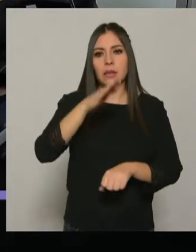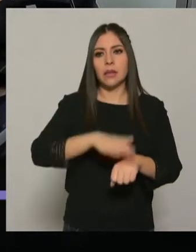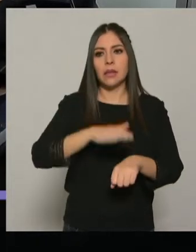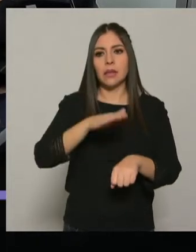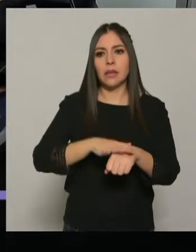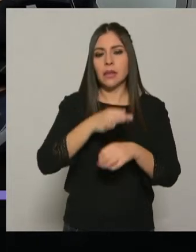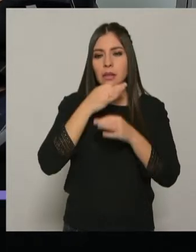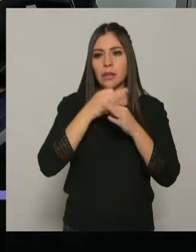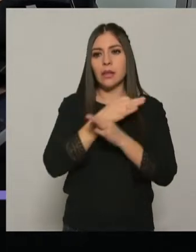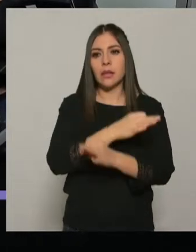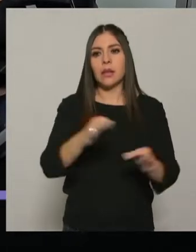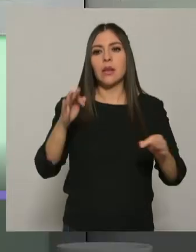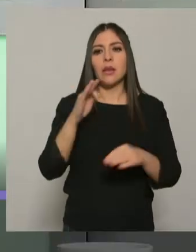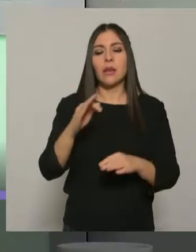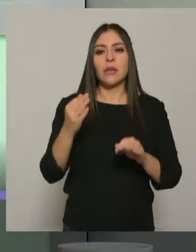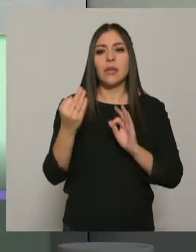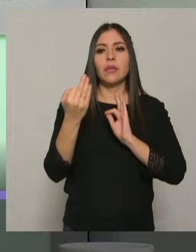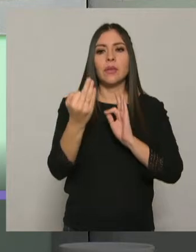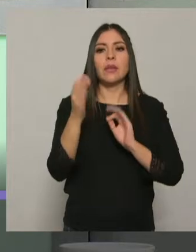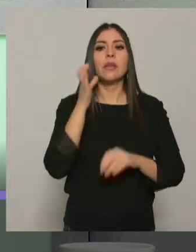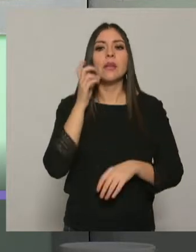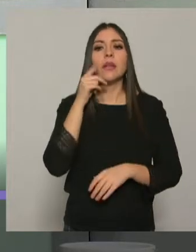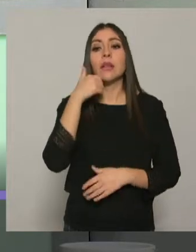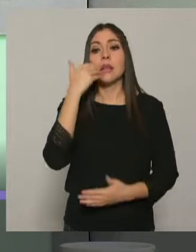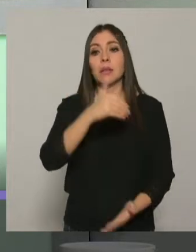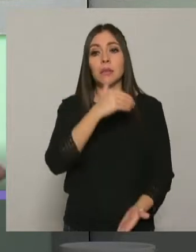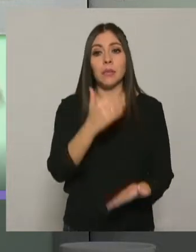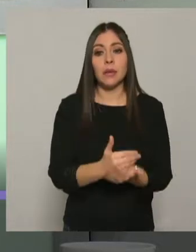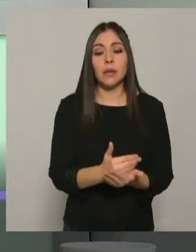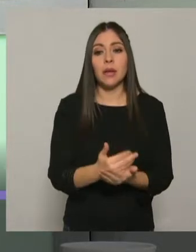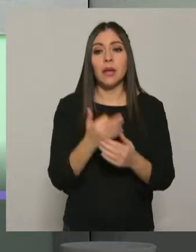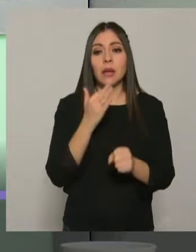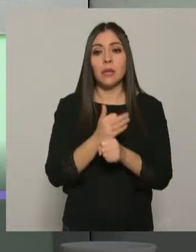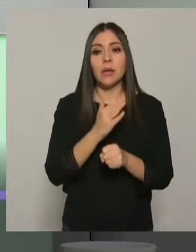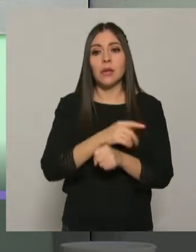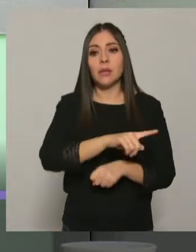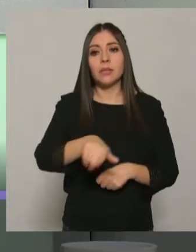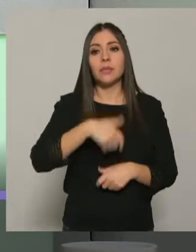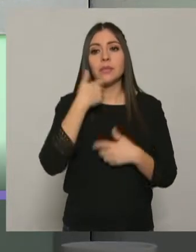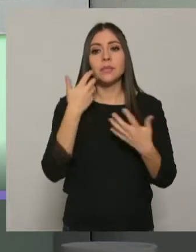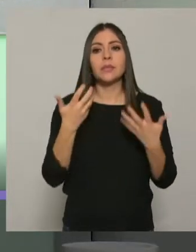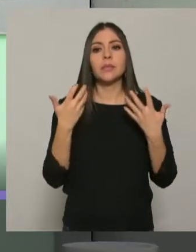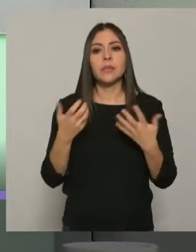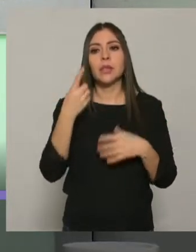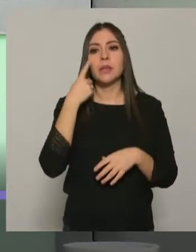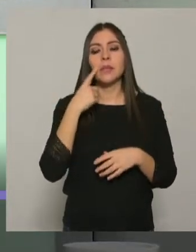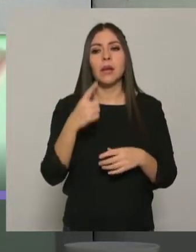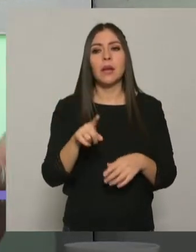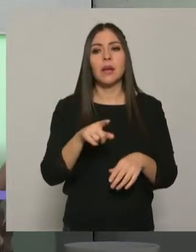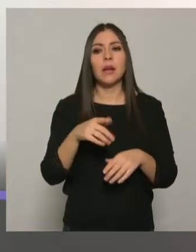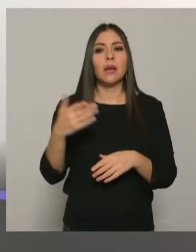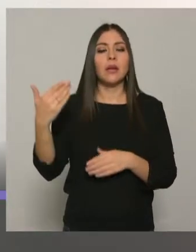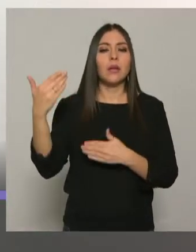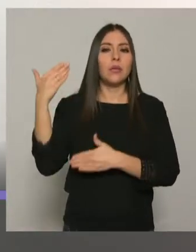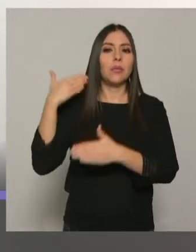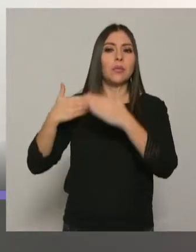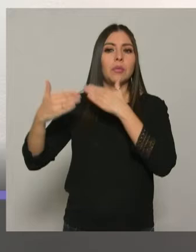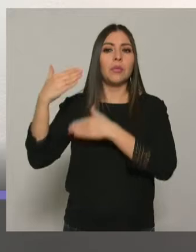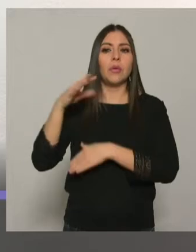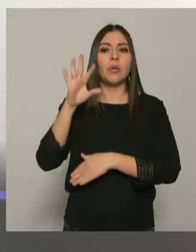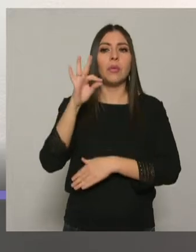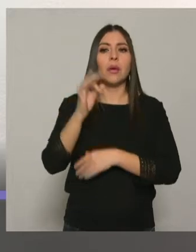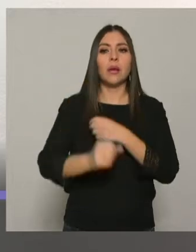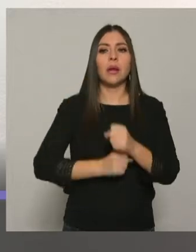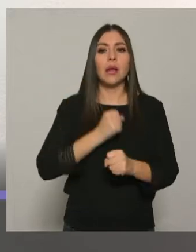una manifestación frente al Congreso para intentar frenar esto. Lo que están haciendo es tratar de llevar 40 años de retroceso